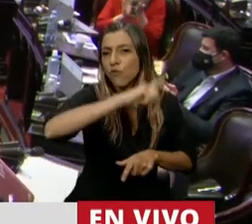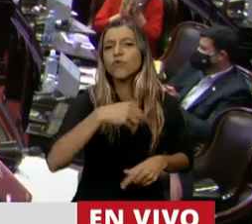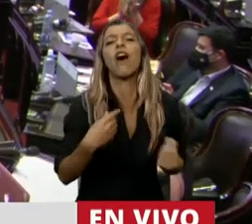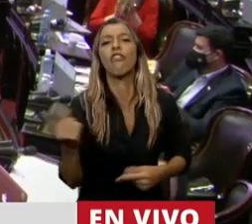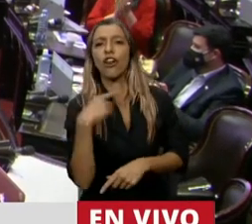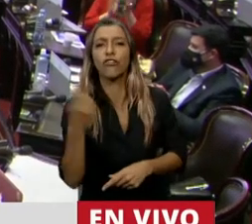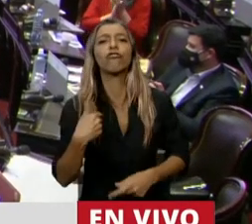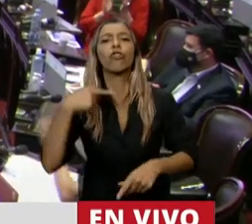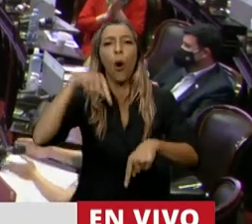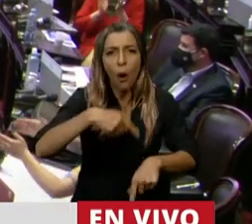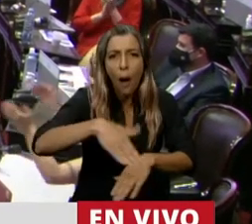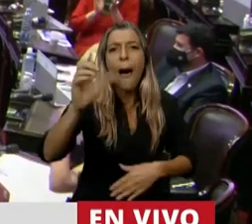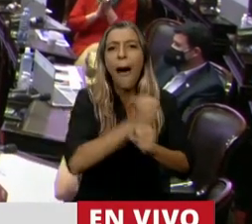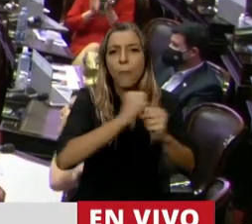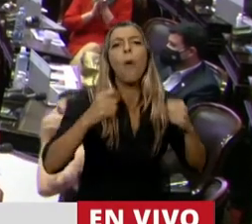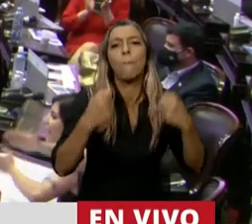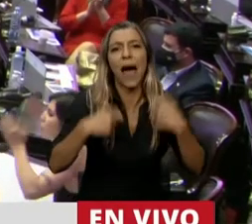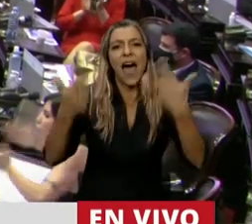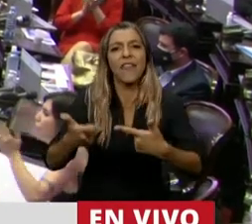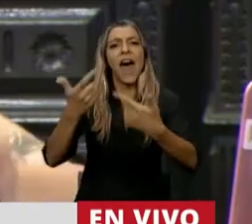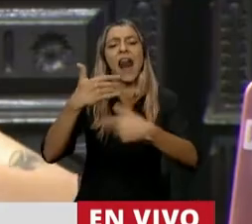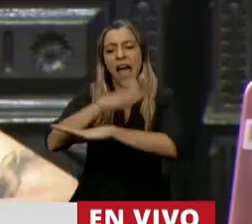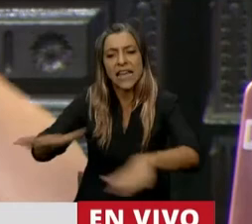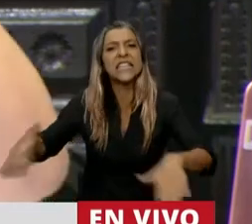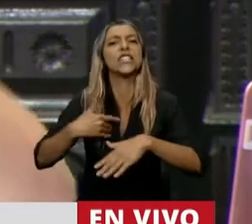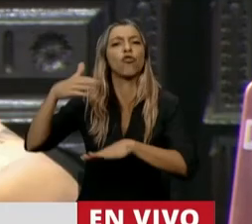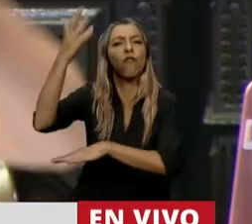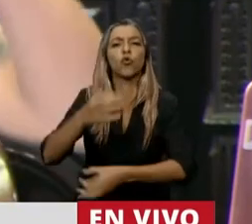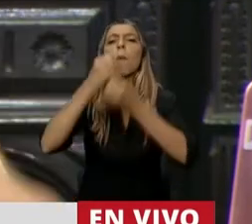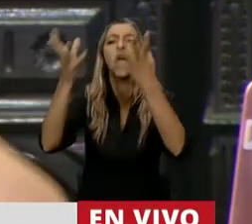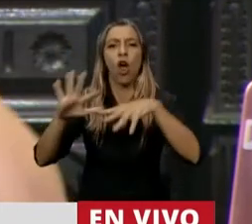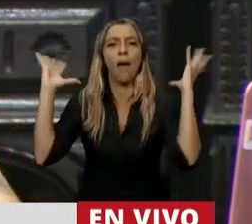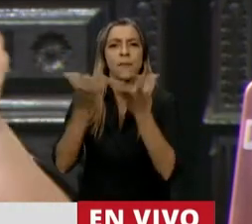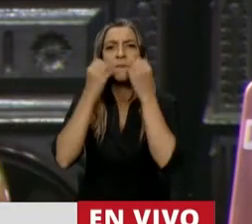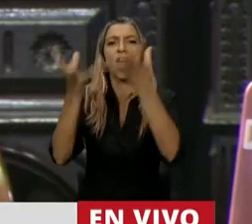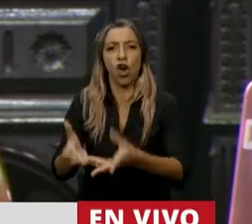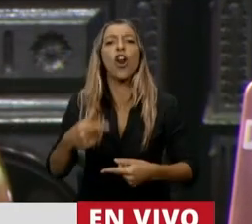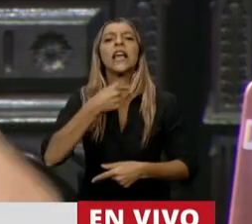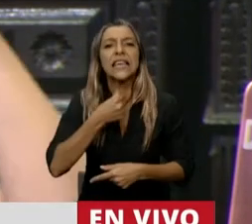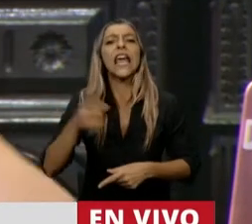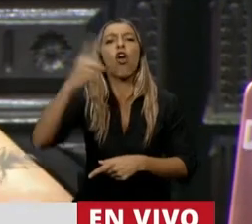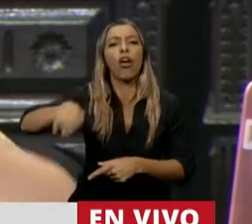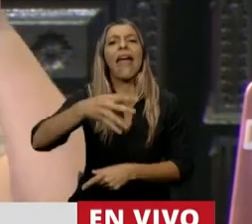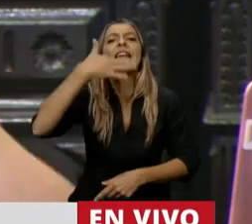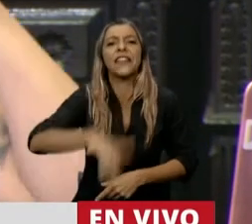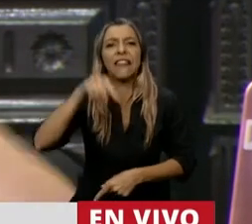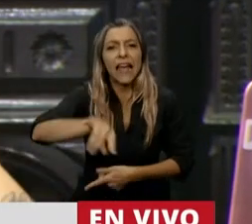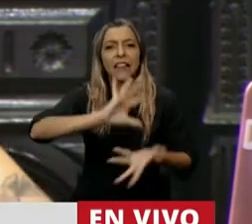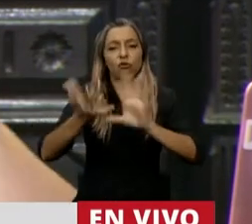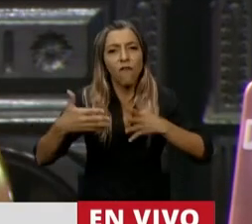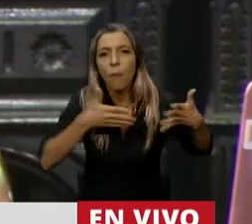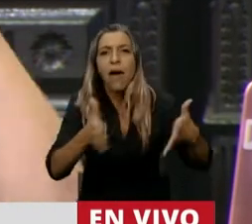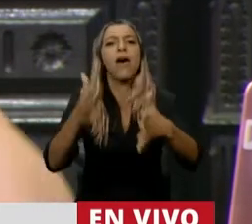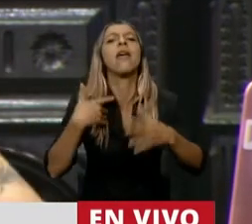los pibes. Y voy a hacer todo lo posible, militar todos los días de nuestra vida para convencer que este es el camino. El camino del trabajo, el camino